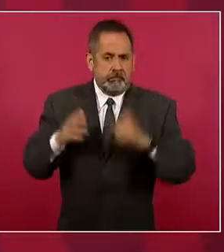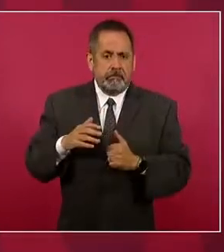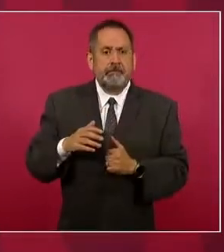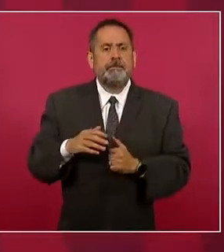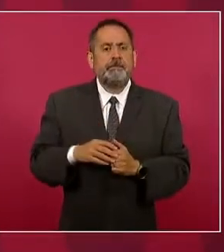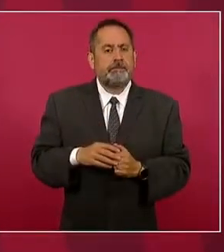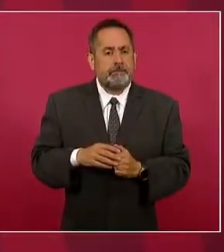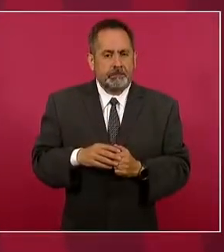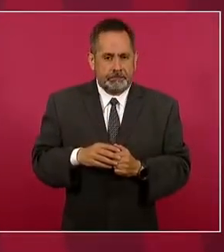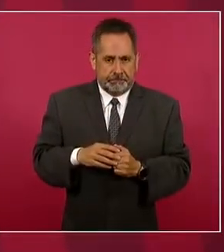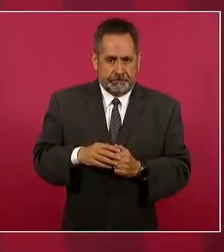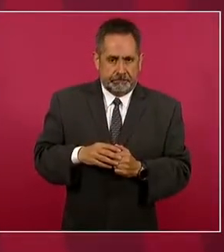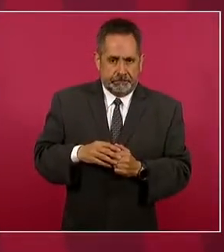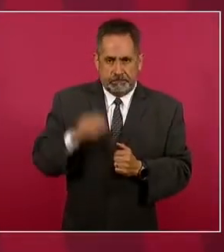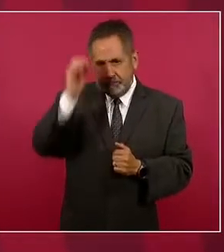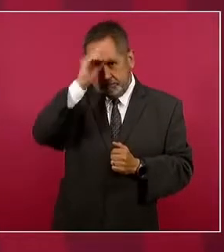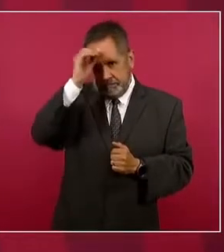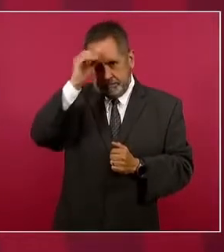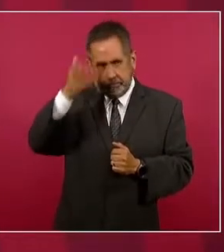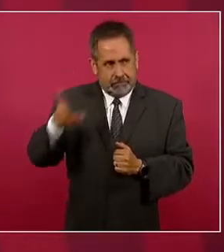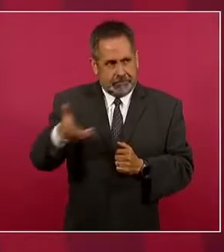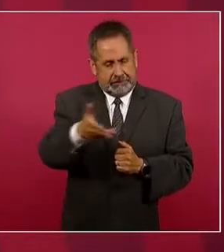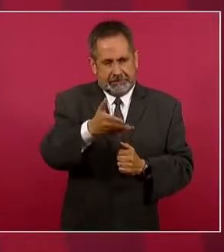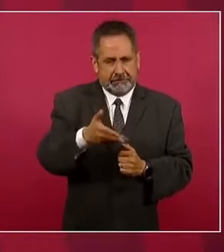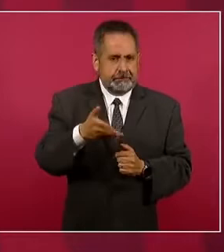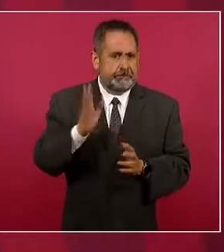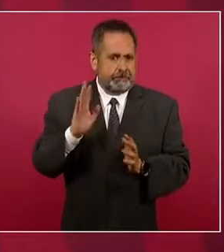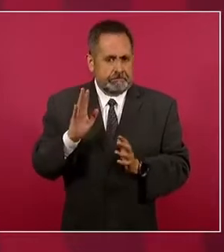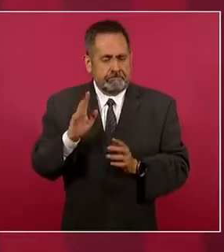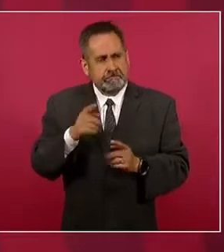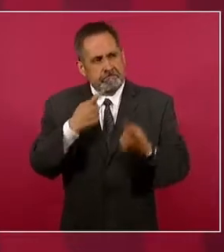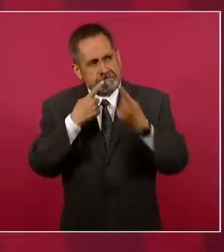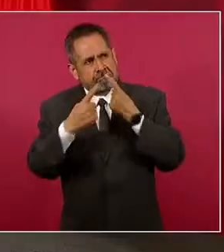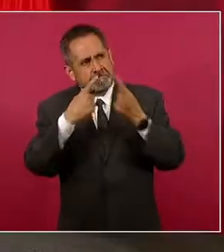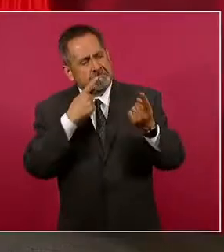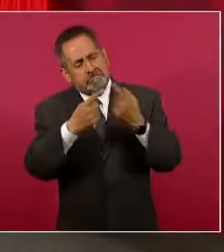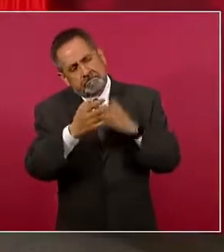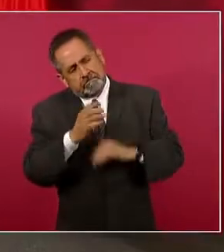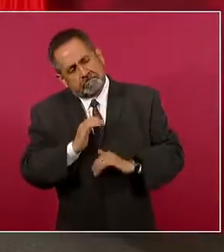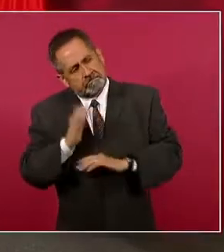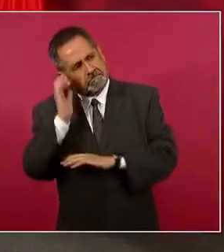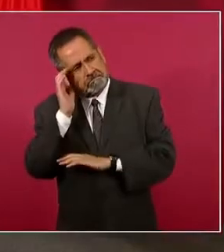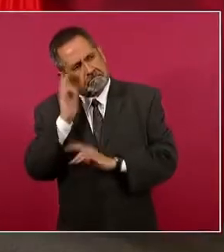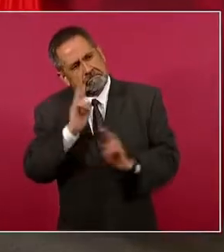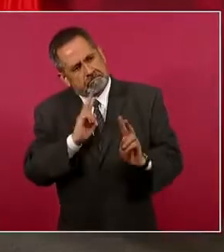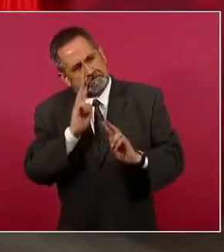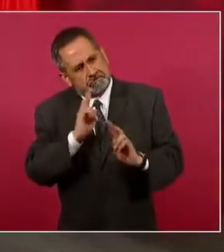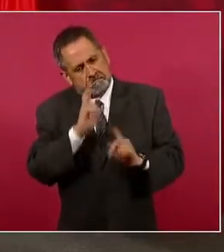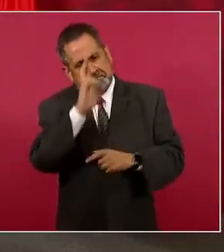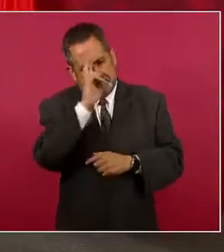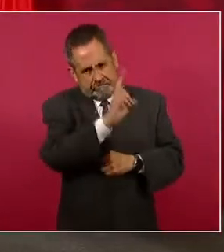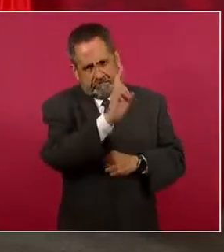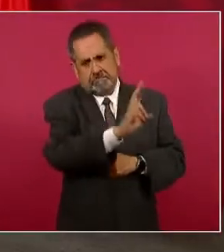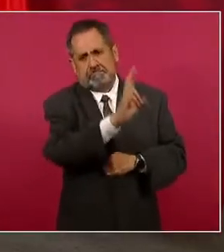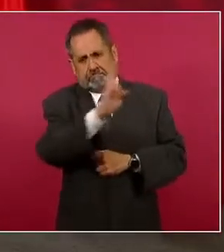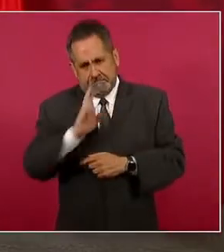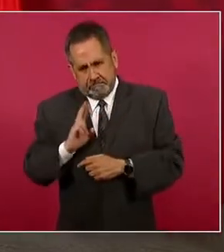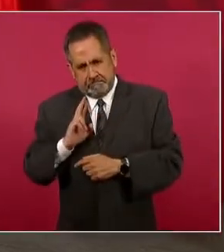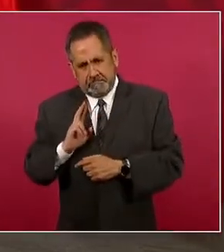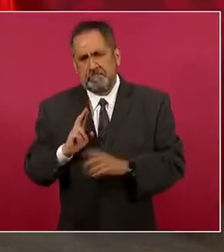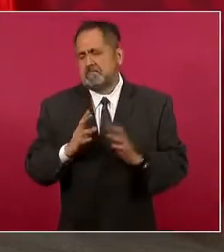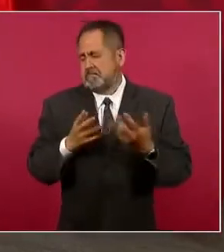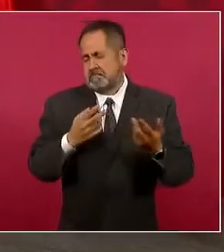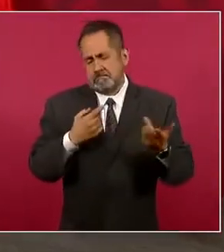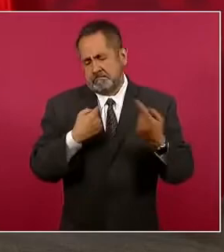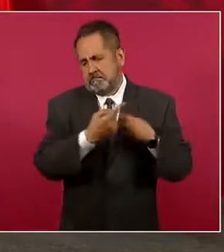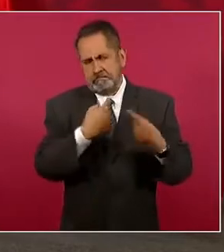su opinión, pero nos escuchamos y nos respetamos. Entonces,